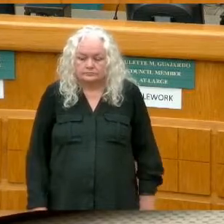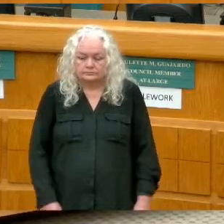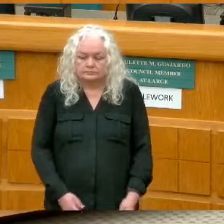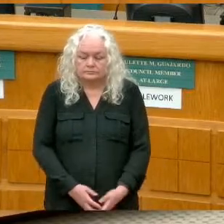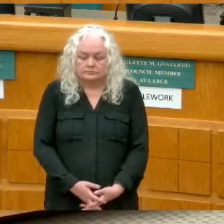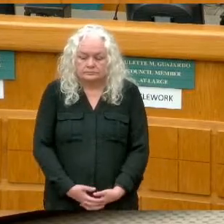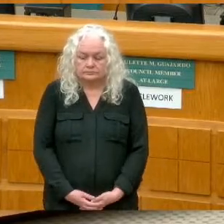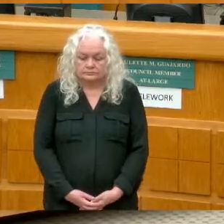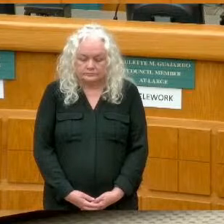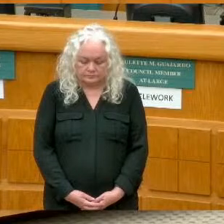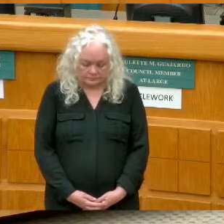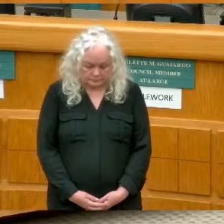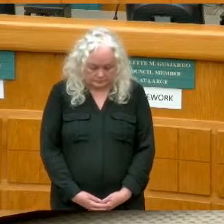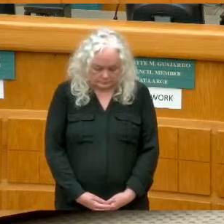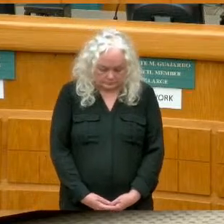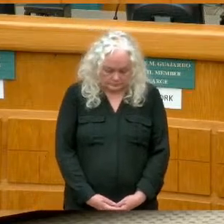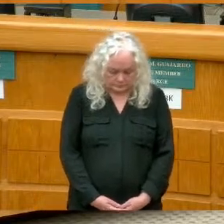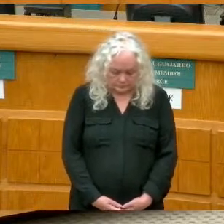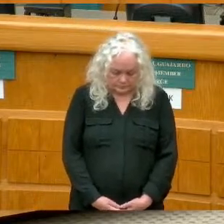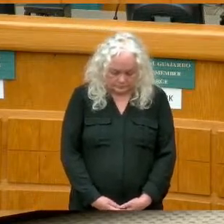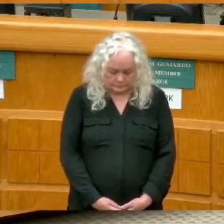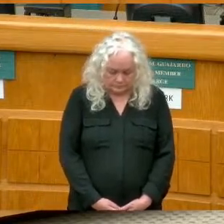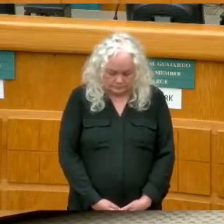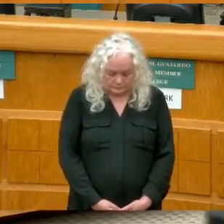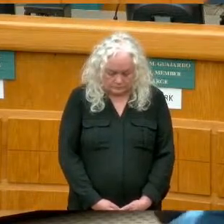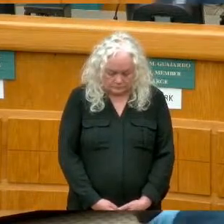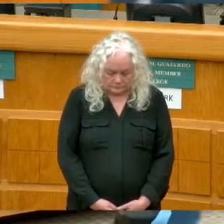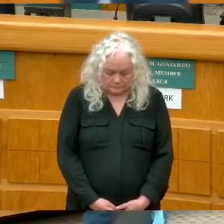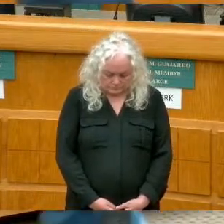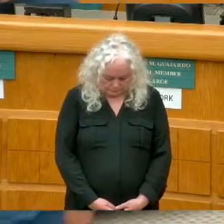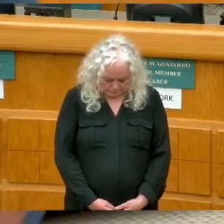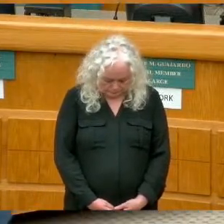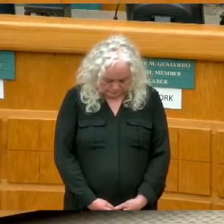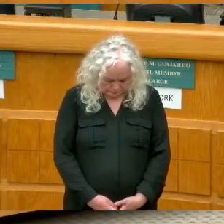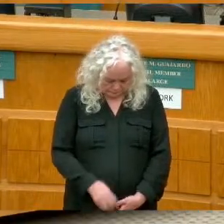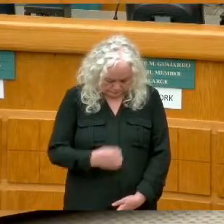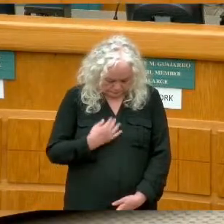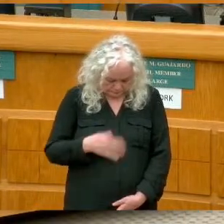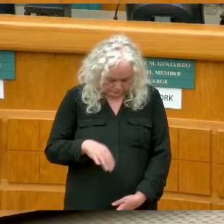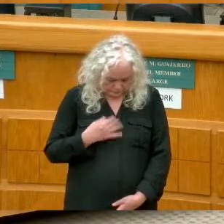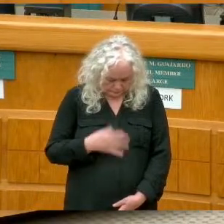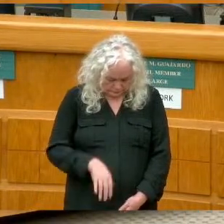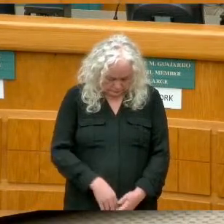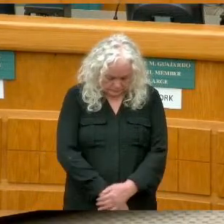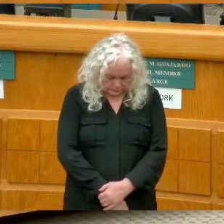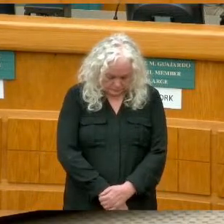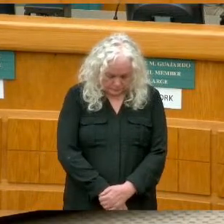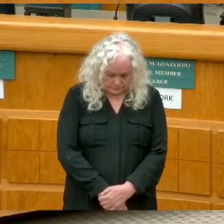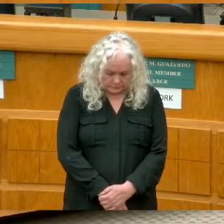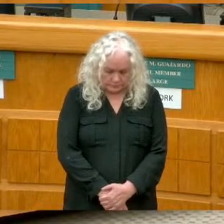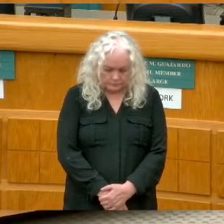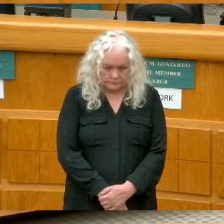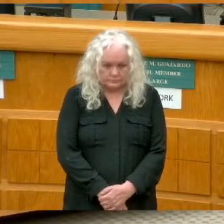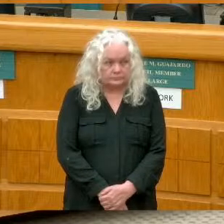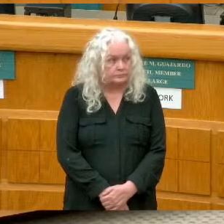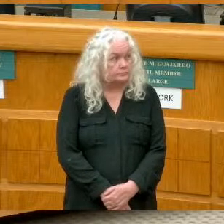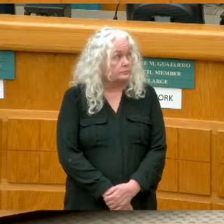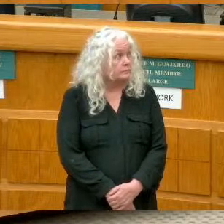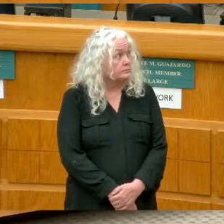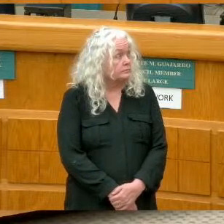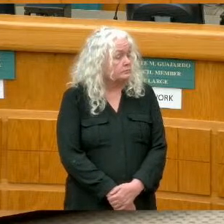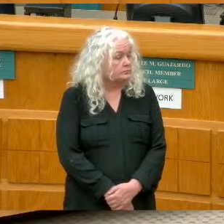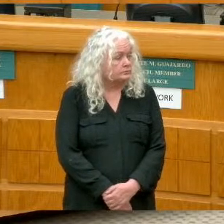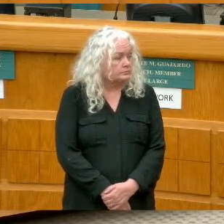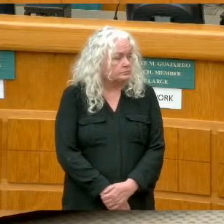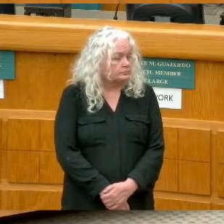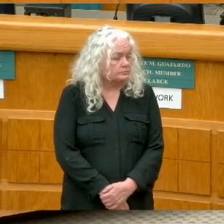su negocio. No es necesario que los cubrebocas faciales sean usados por menores de 10 años o al hacer ejercicio al aire libre, comer o beber, hablar